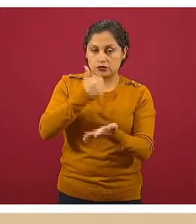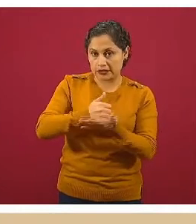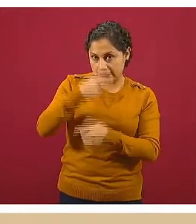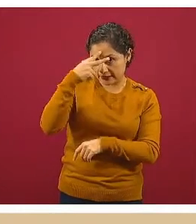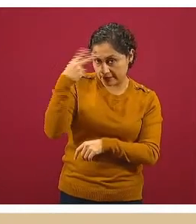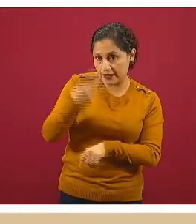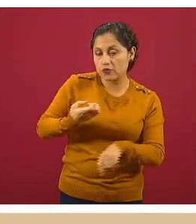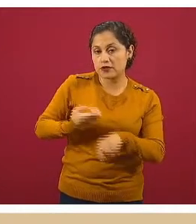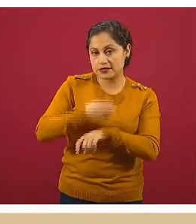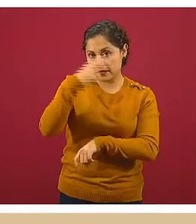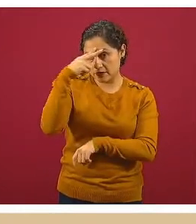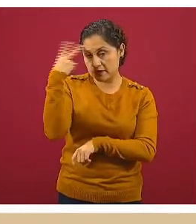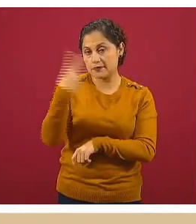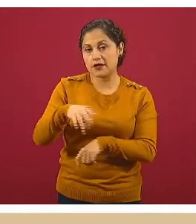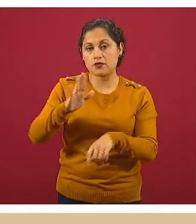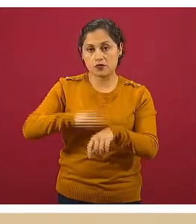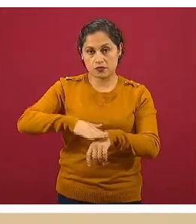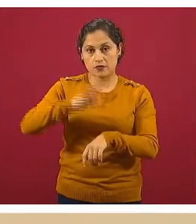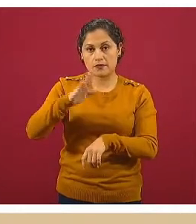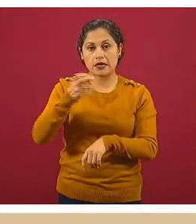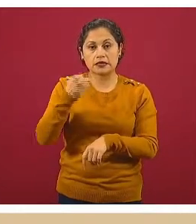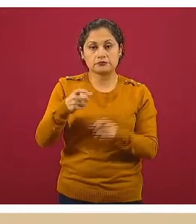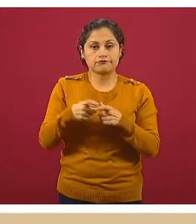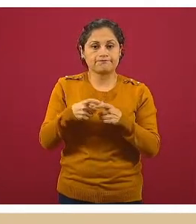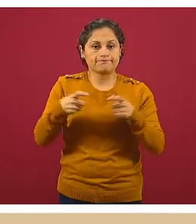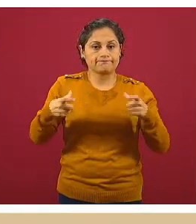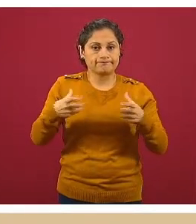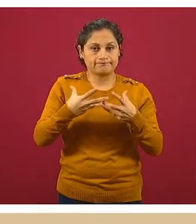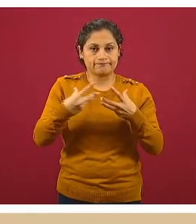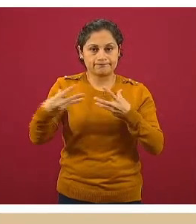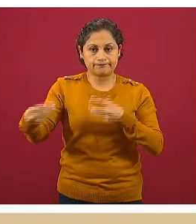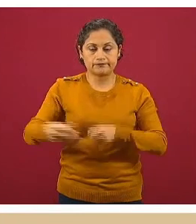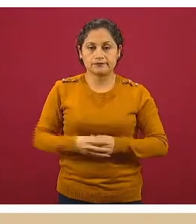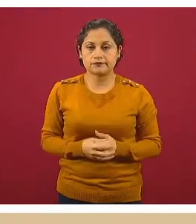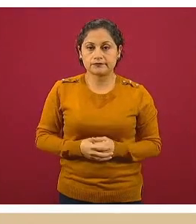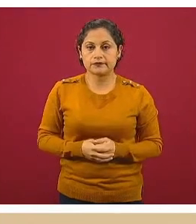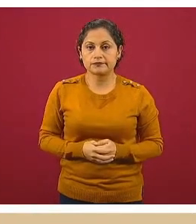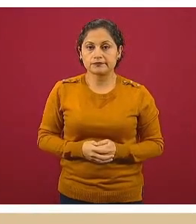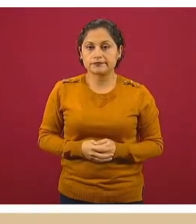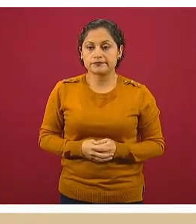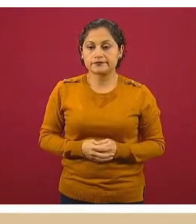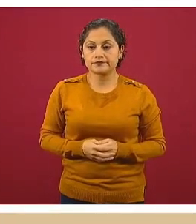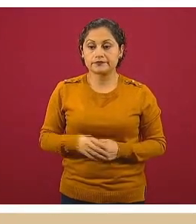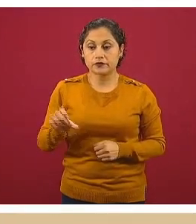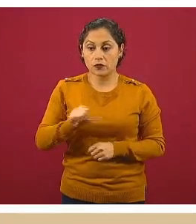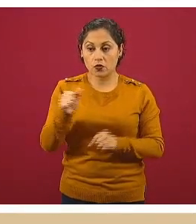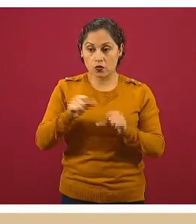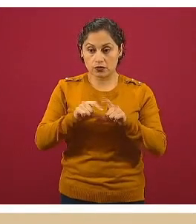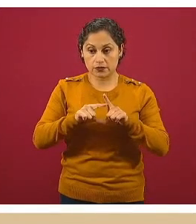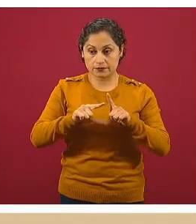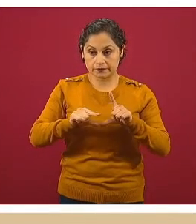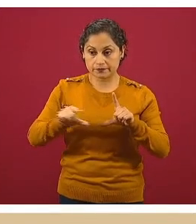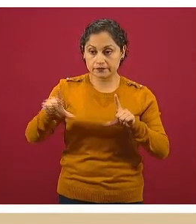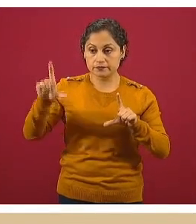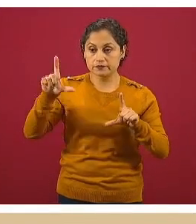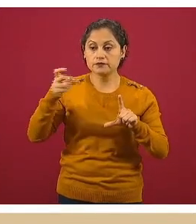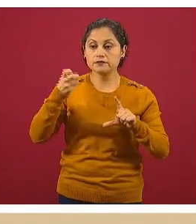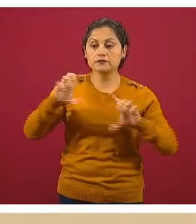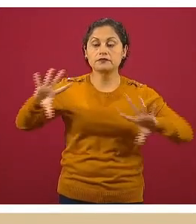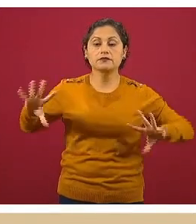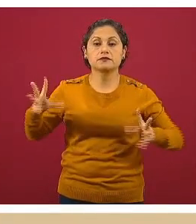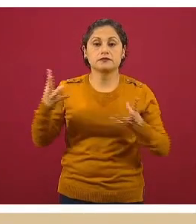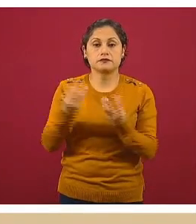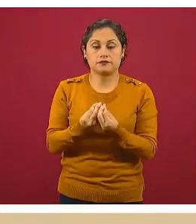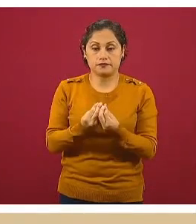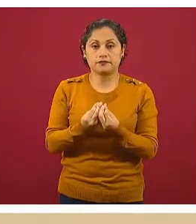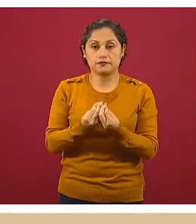Estado de México, que es donde estamos teniendo la mayor transmisión. En la siguiente diapositiva veremos la carga acumulada.